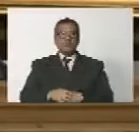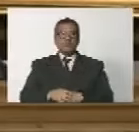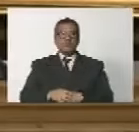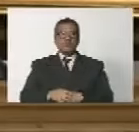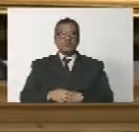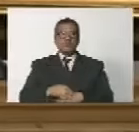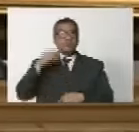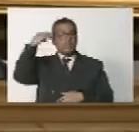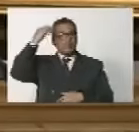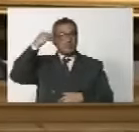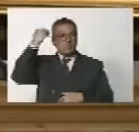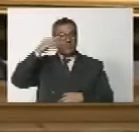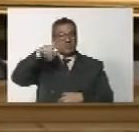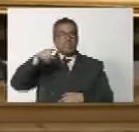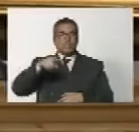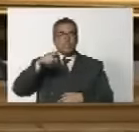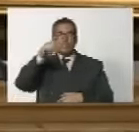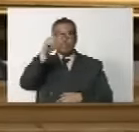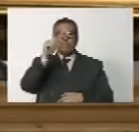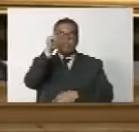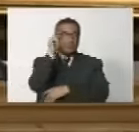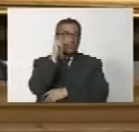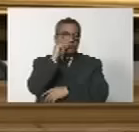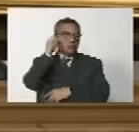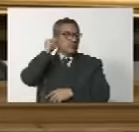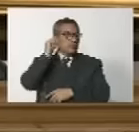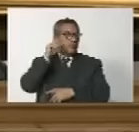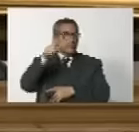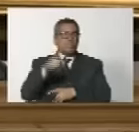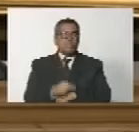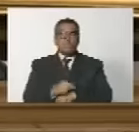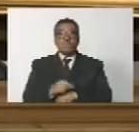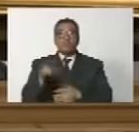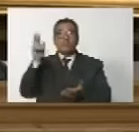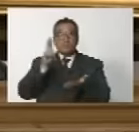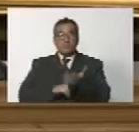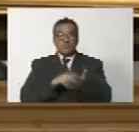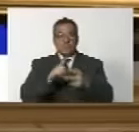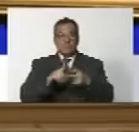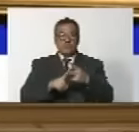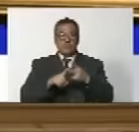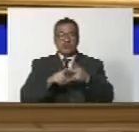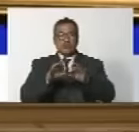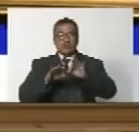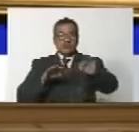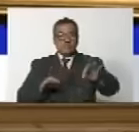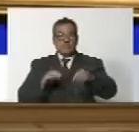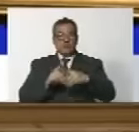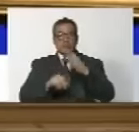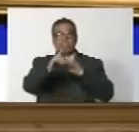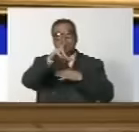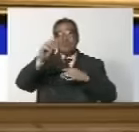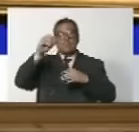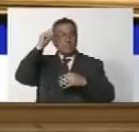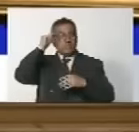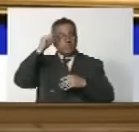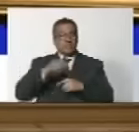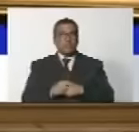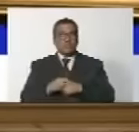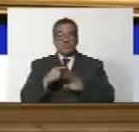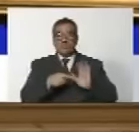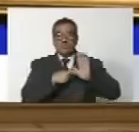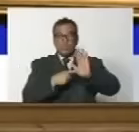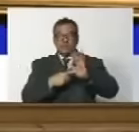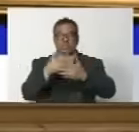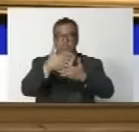En consideración, las honorables diputadas y los honorables diputados que estén a favor de aprobar la prórroga de 30 días para